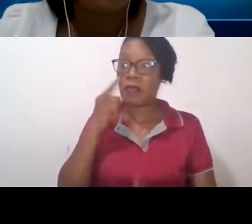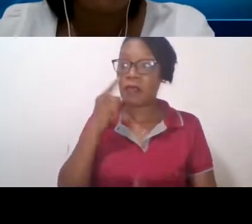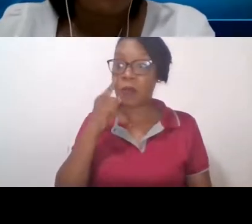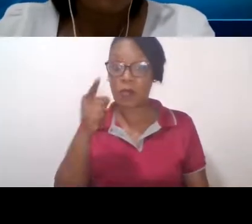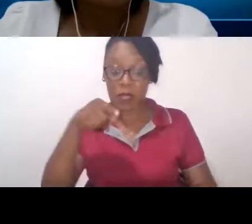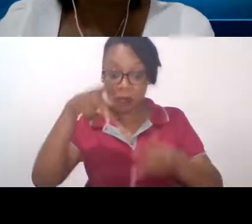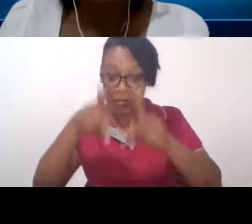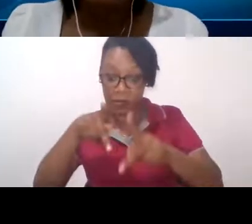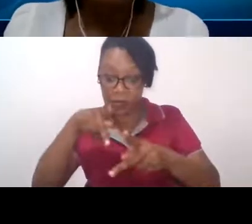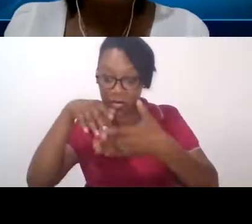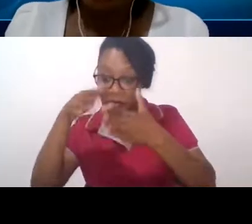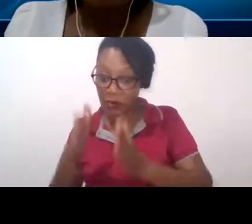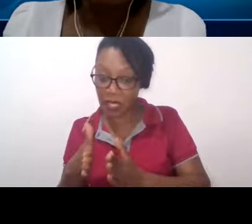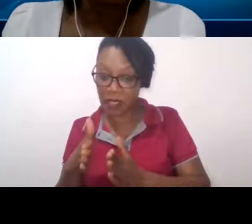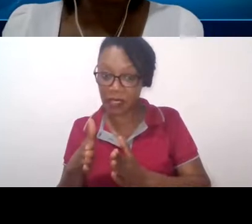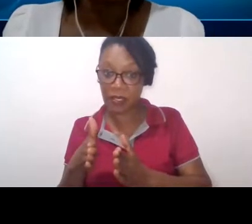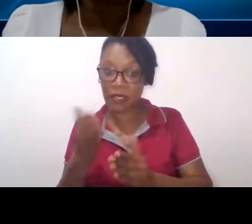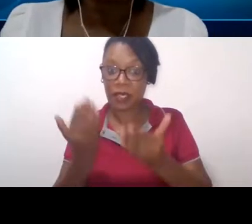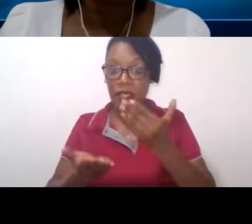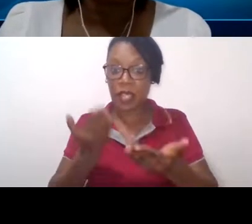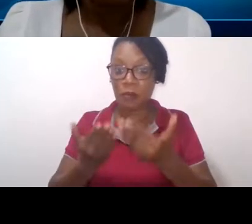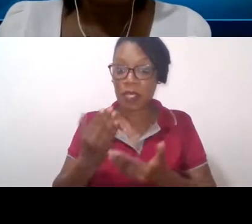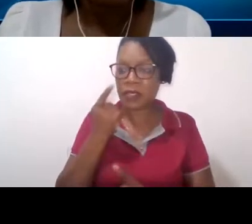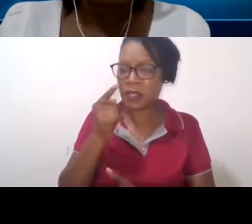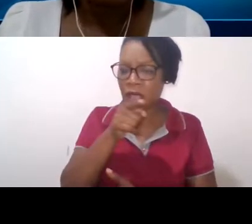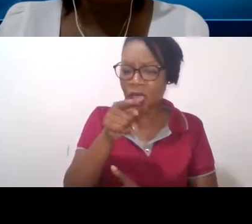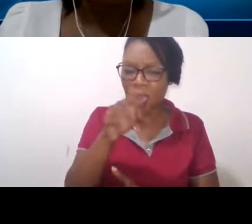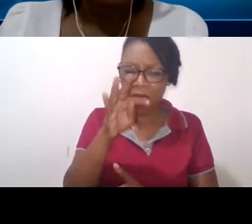estudiante que de repente, que puede tener la condición de TEA,